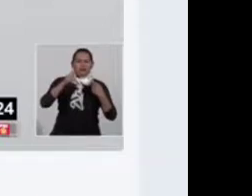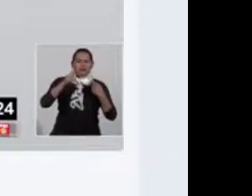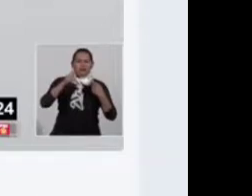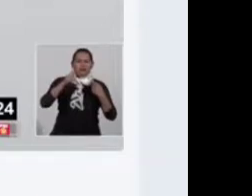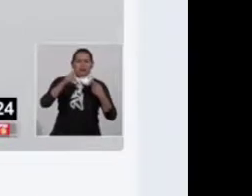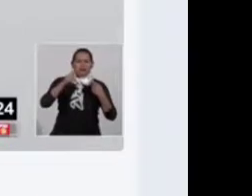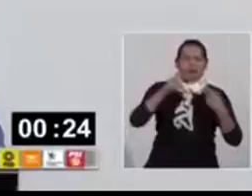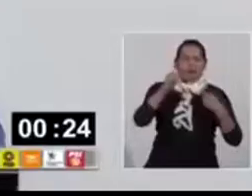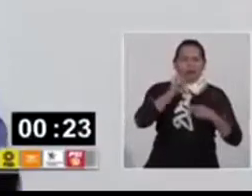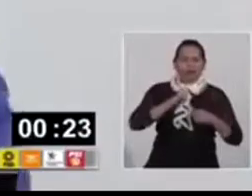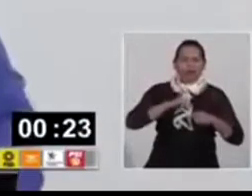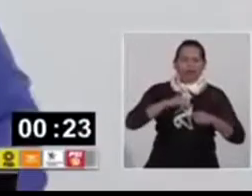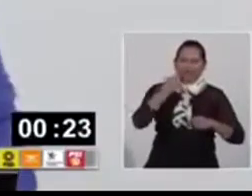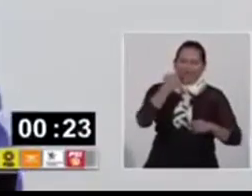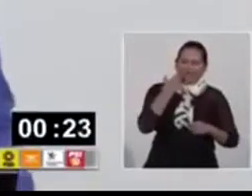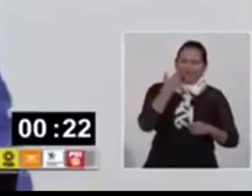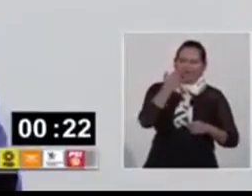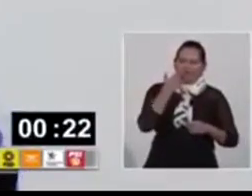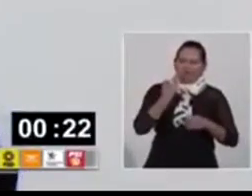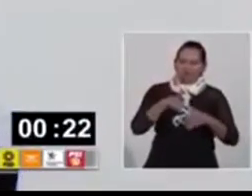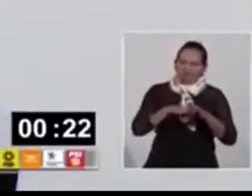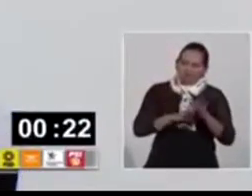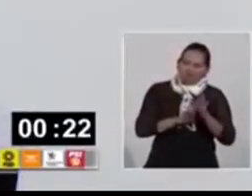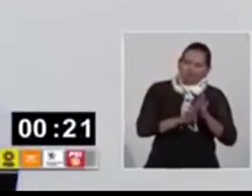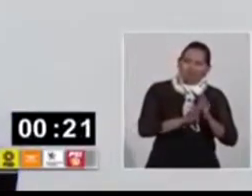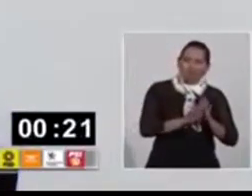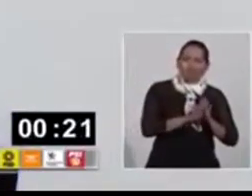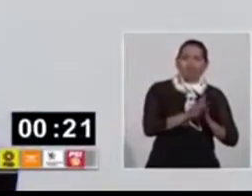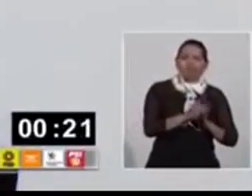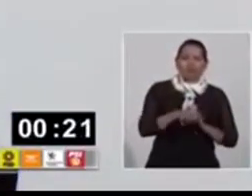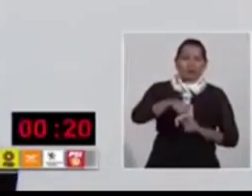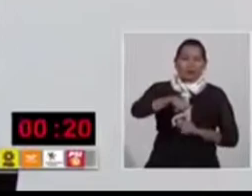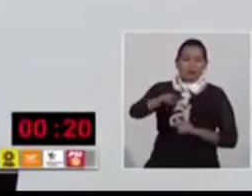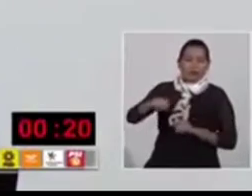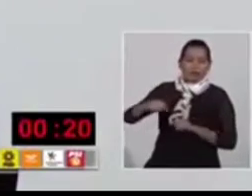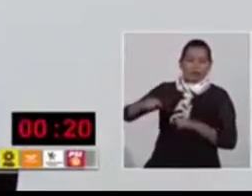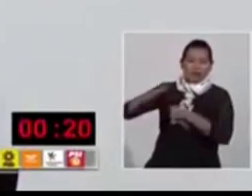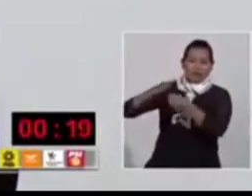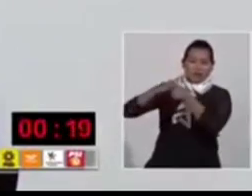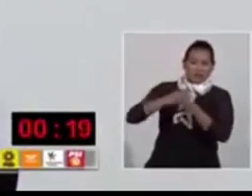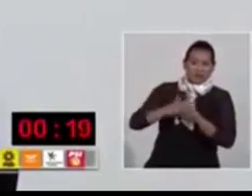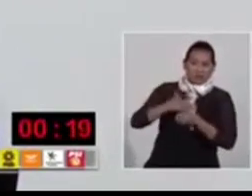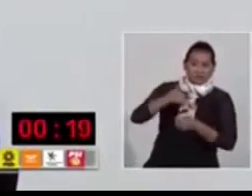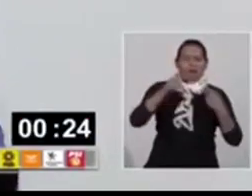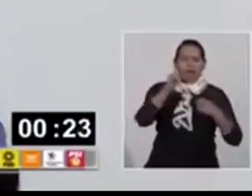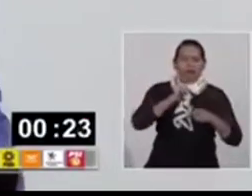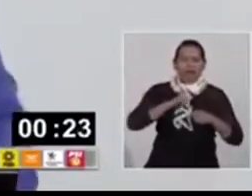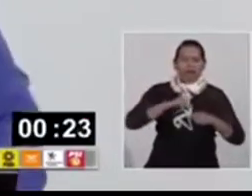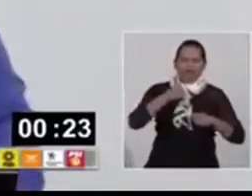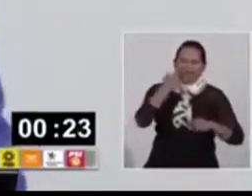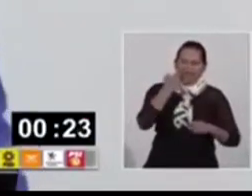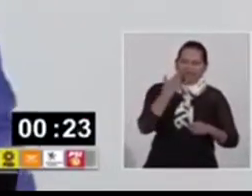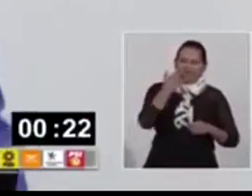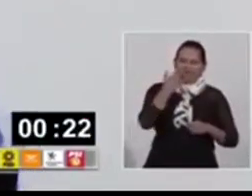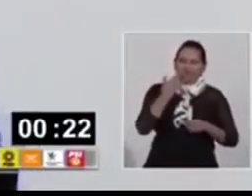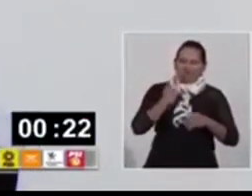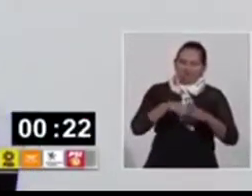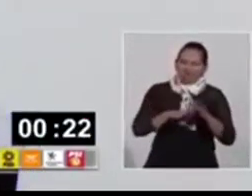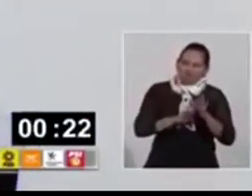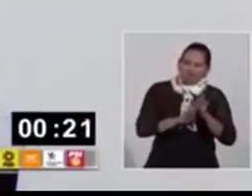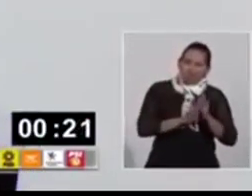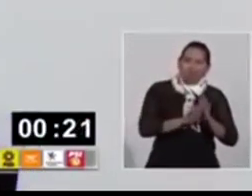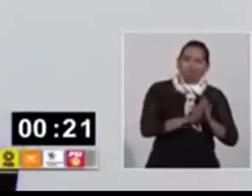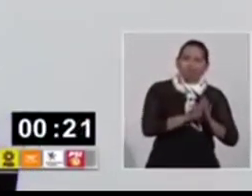no, escuchen a la candidata a la gubernatura de Puebla, Marta Erika Alonso. No me descalifica a mí, nuevamente se lo